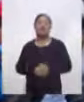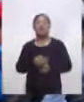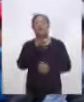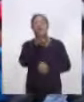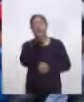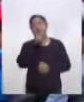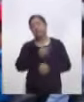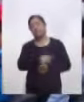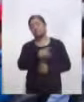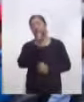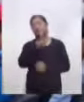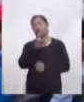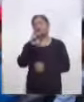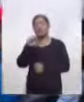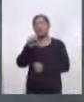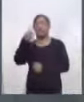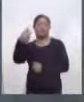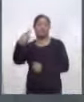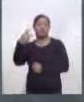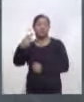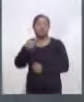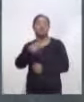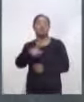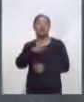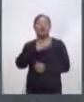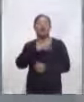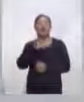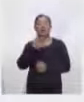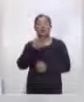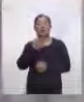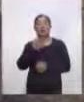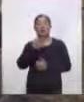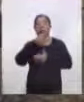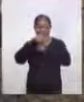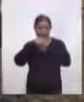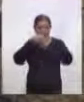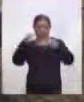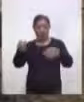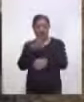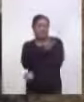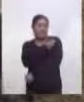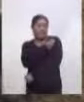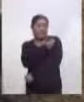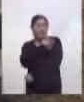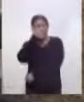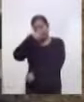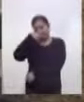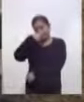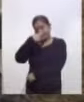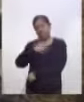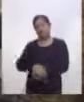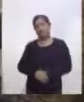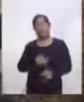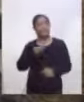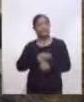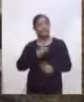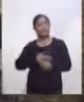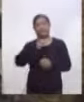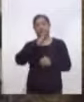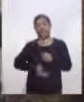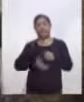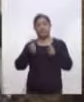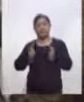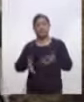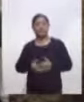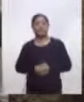Ruta por tu Salud se promueve la aplicación de la vacuna contra la influenza. Estamos terminando temporada de influenza. Temporada de